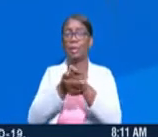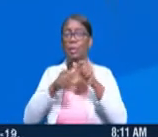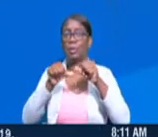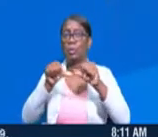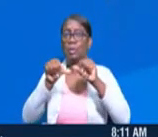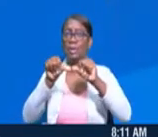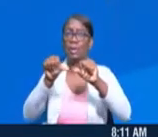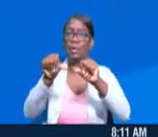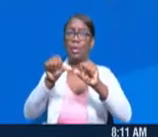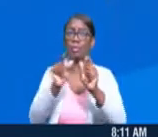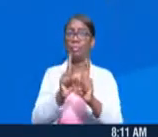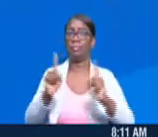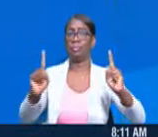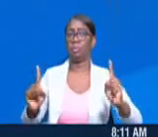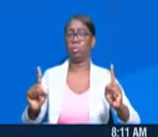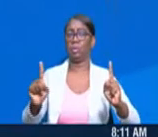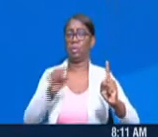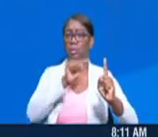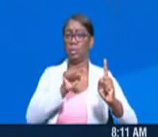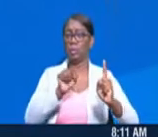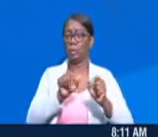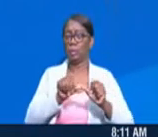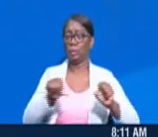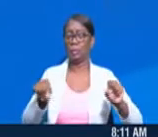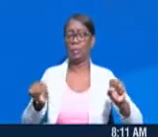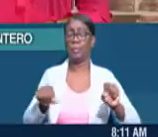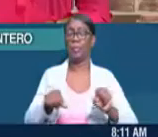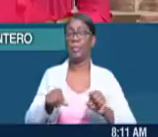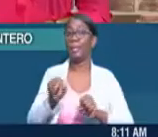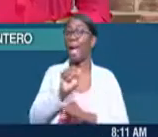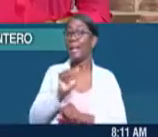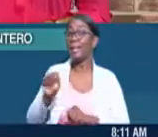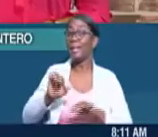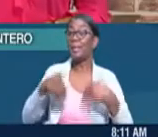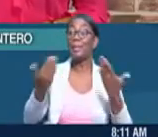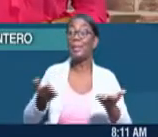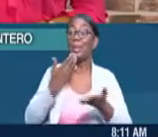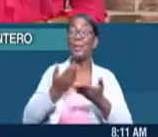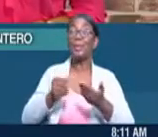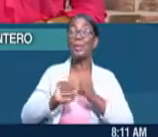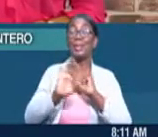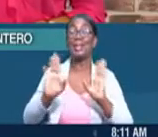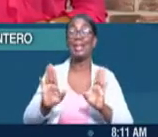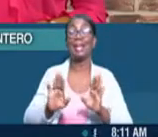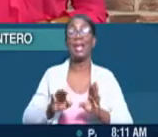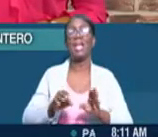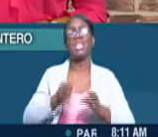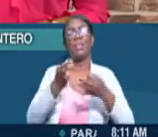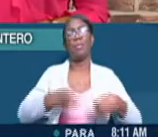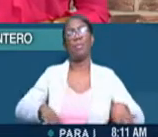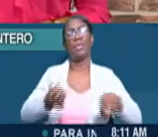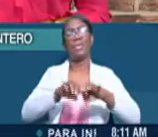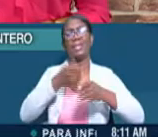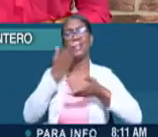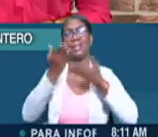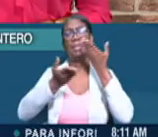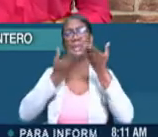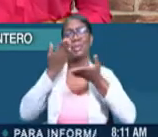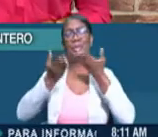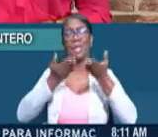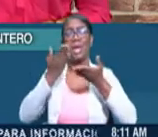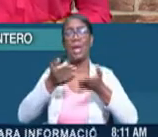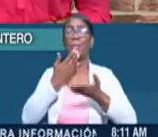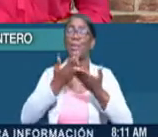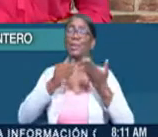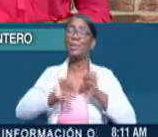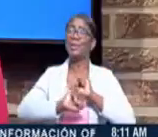y distanciamiento físico. Eso es muy importante. Aracelis, ¿cómo estás? Buenos días. Importante esa recomendación, Betseray. Buenos días para ti, buenos días para